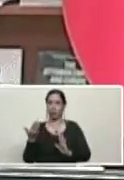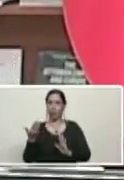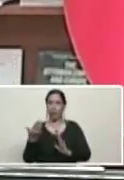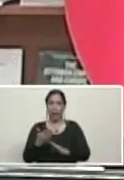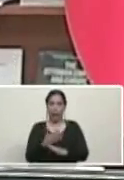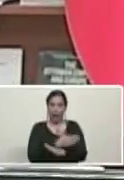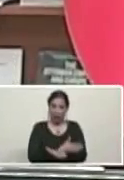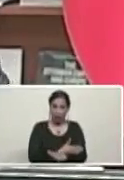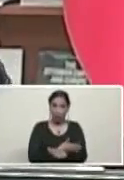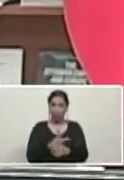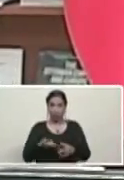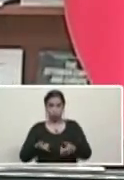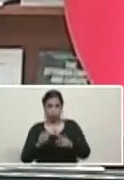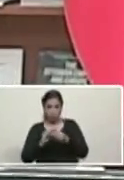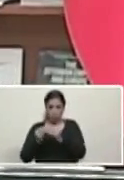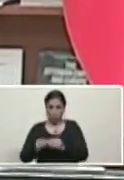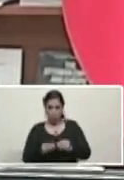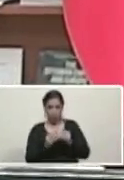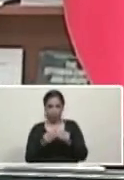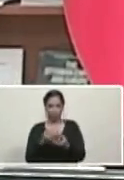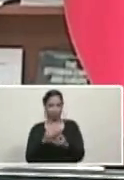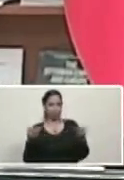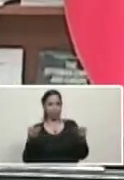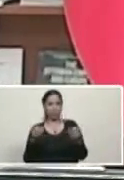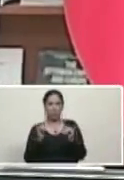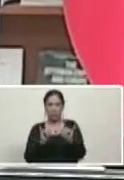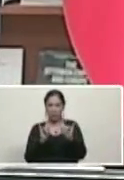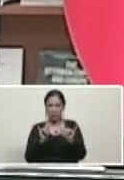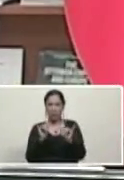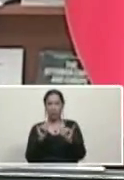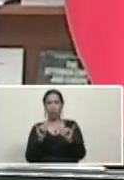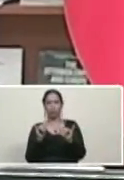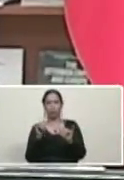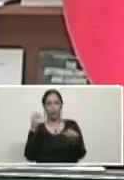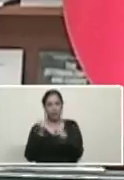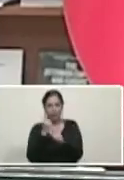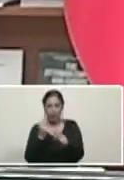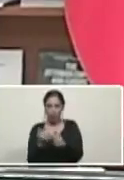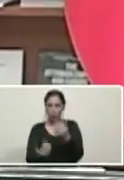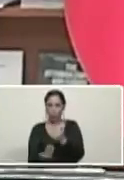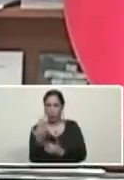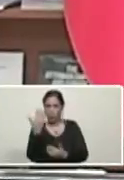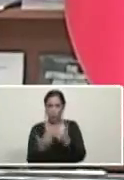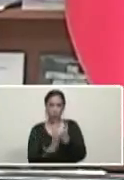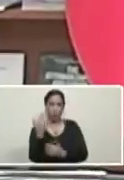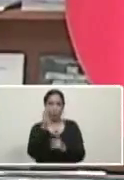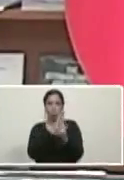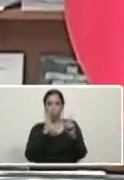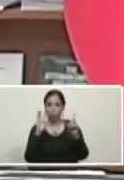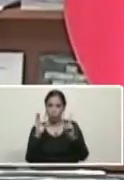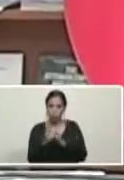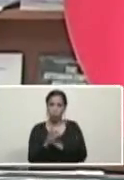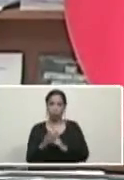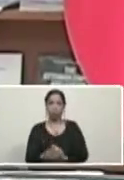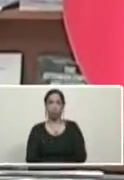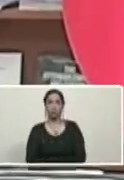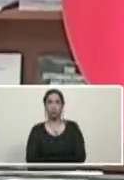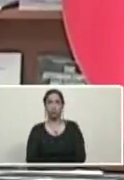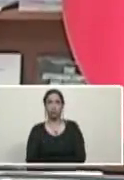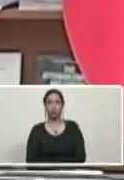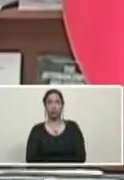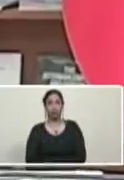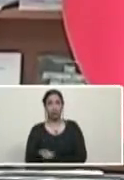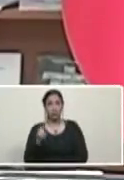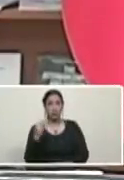es un éxito. Y es un éxito desde el momento mismo en que nuestros trabajadores de la imprenta de la cultura, con ese desafío de tener una feria